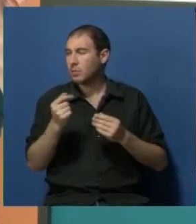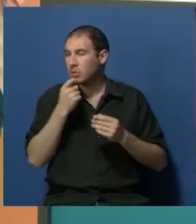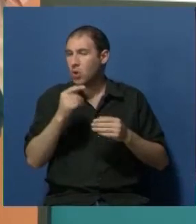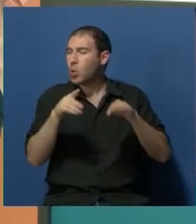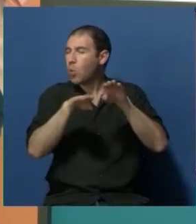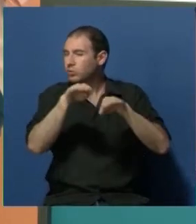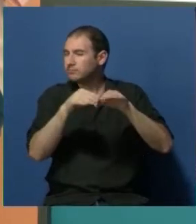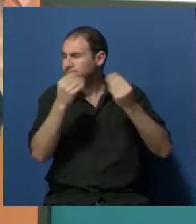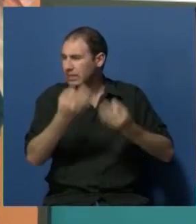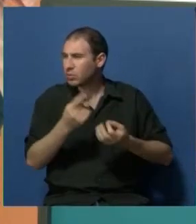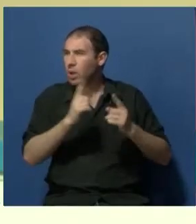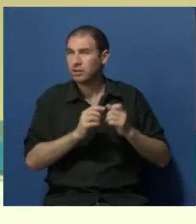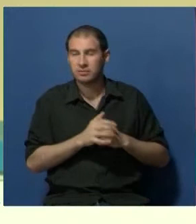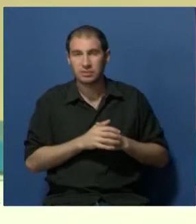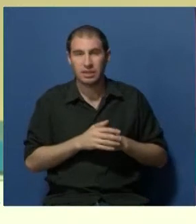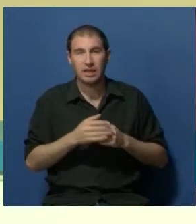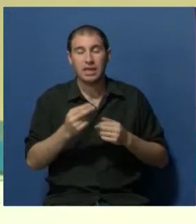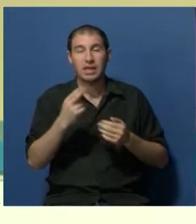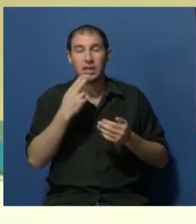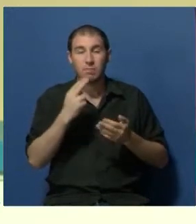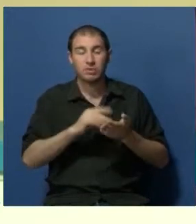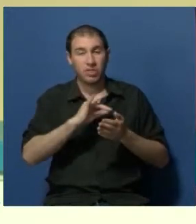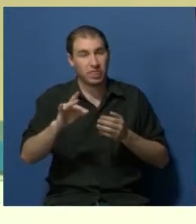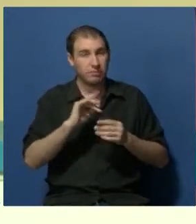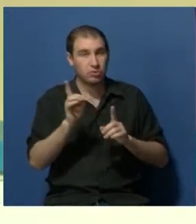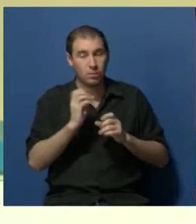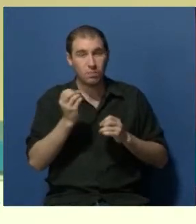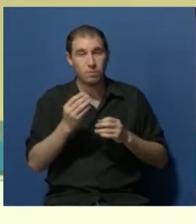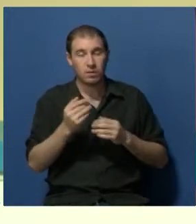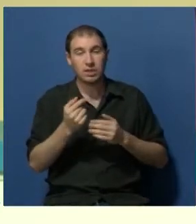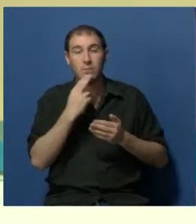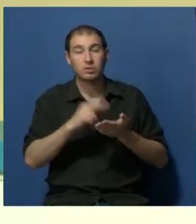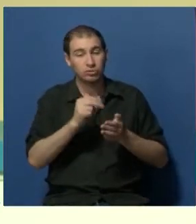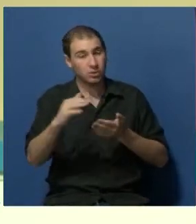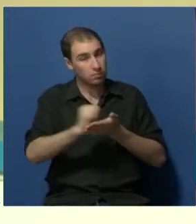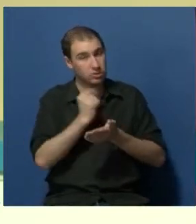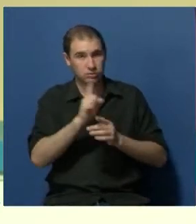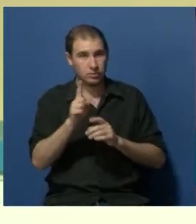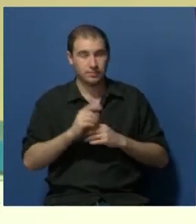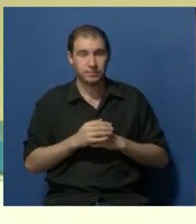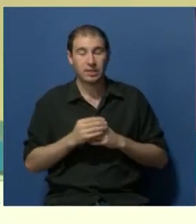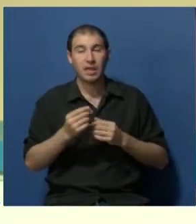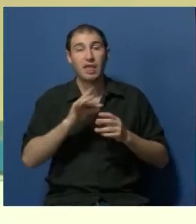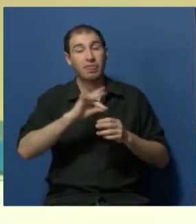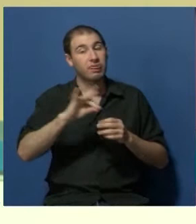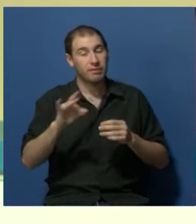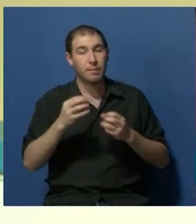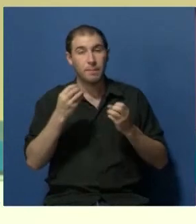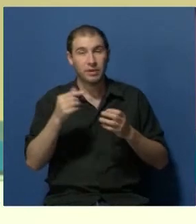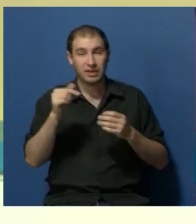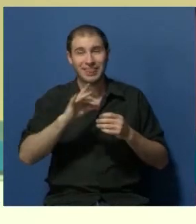justo medio? Mirá, el déficit fiscal no es por la quita del impuesto a las ganancias. El déficit fiscal es por